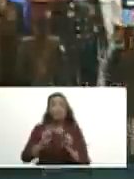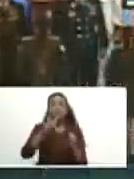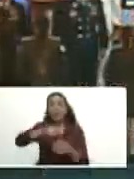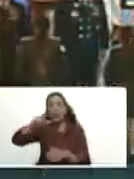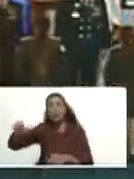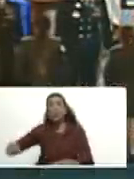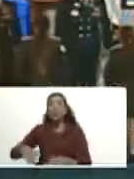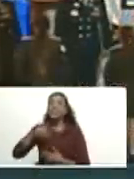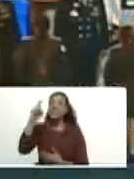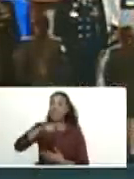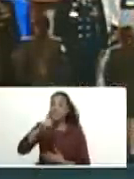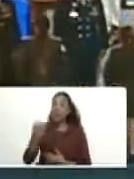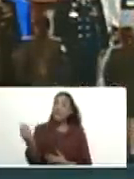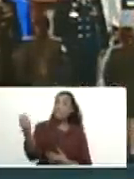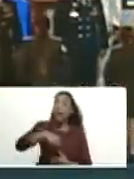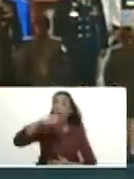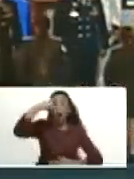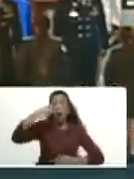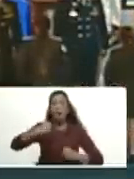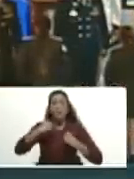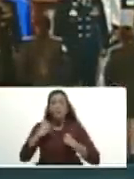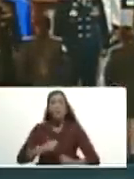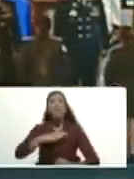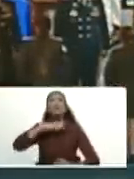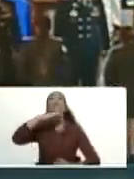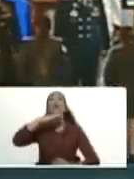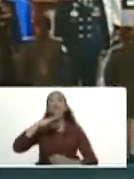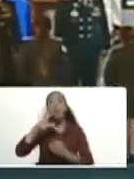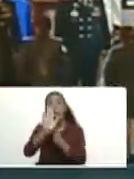Se necesita más coraje, valor y valentía para